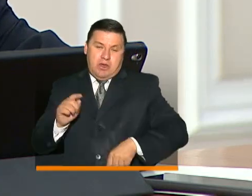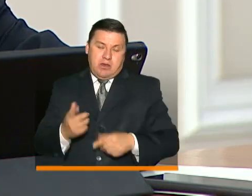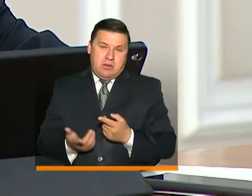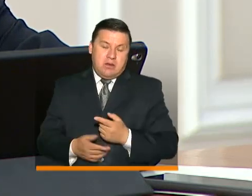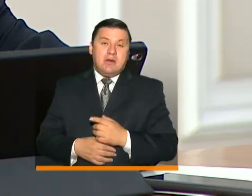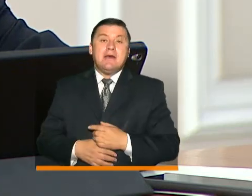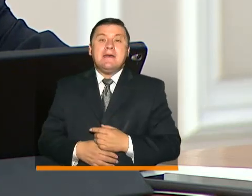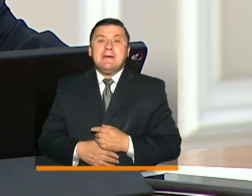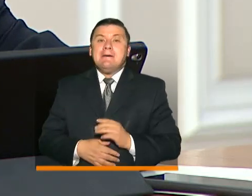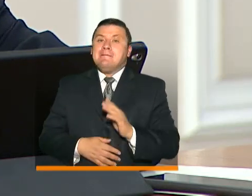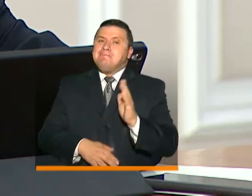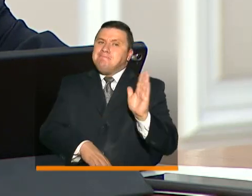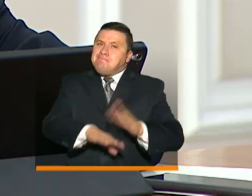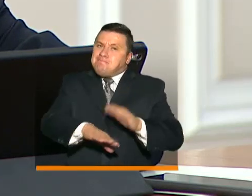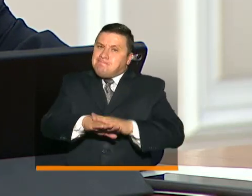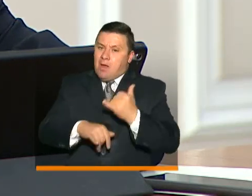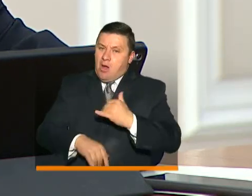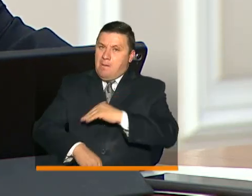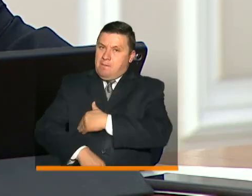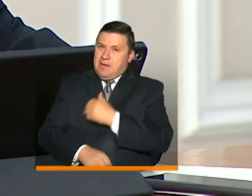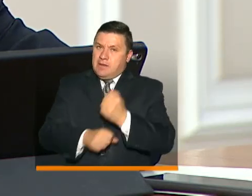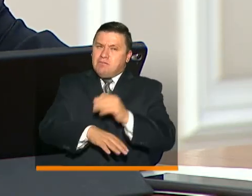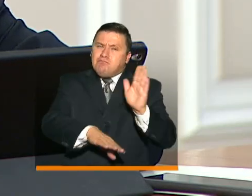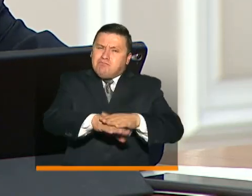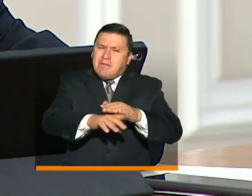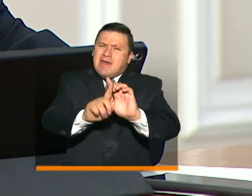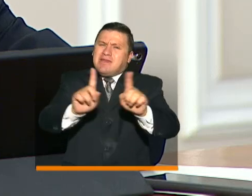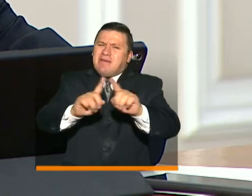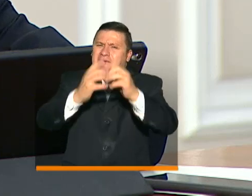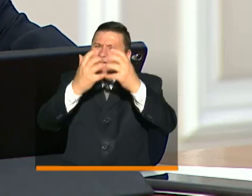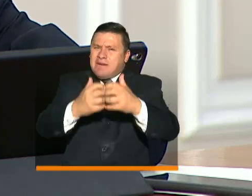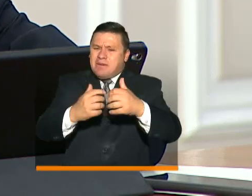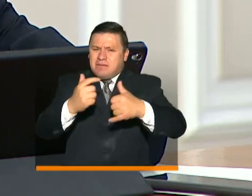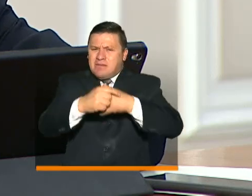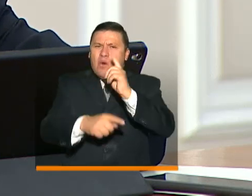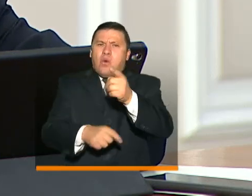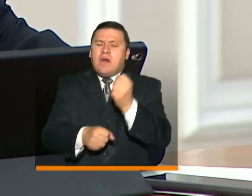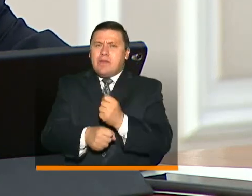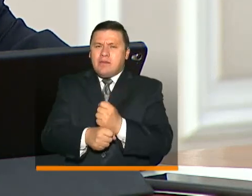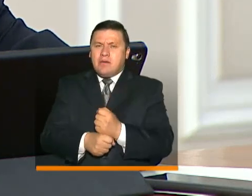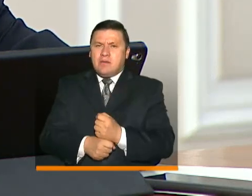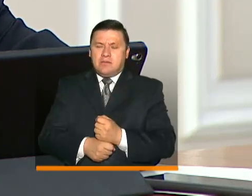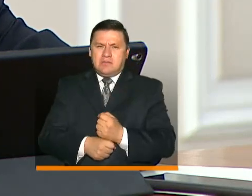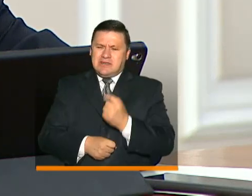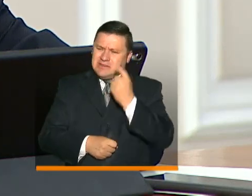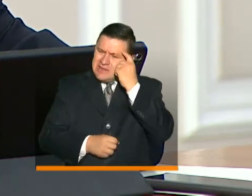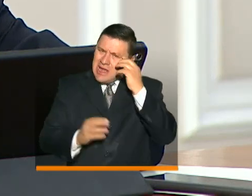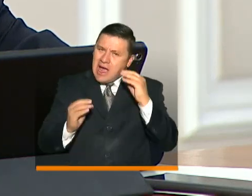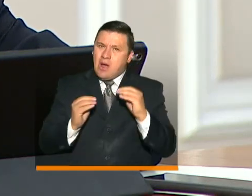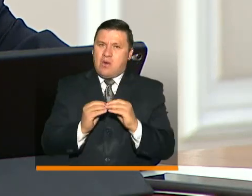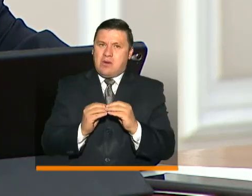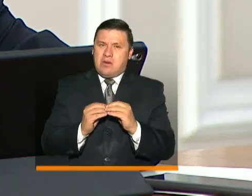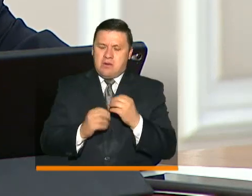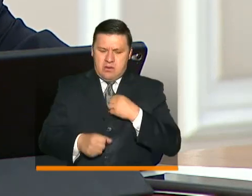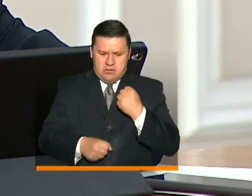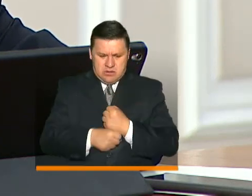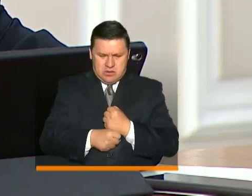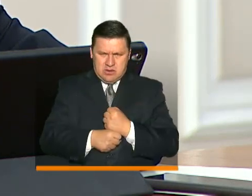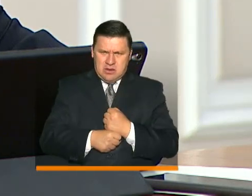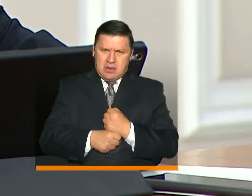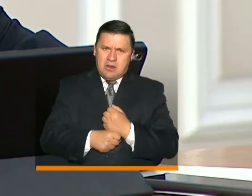Estamos haciendo un llamado de atención a los diferentes empleadores para que conjuntamente con su